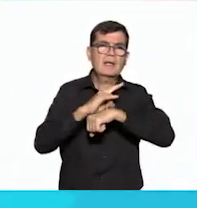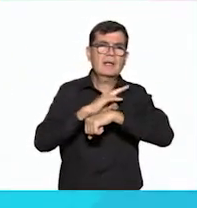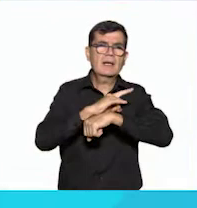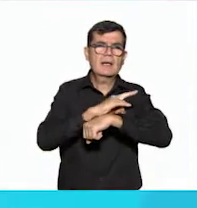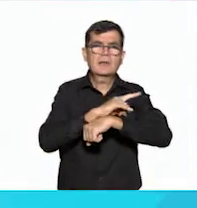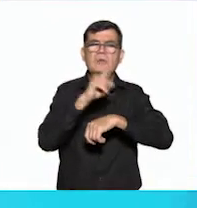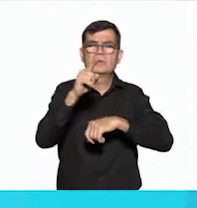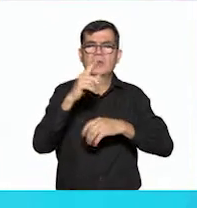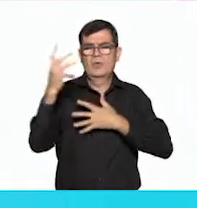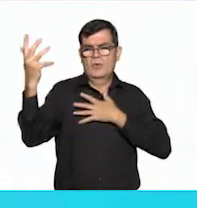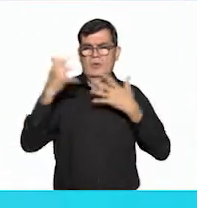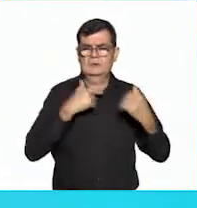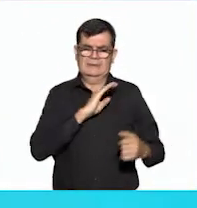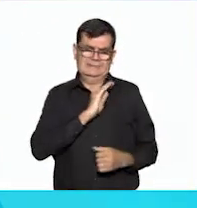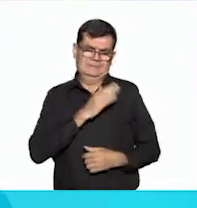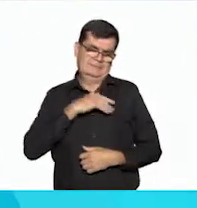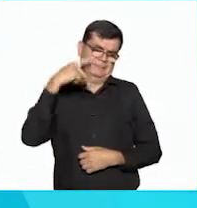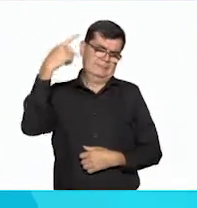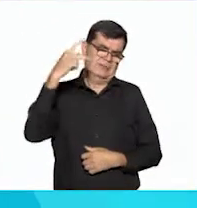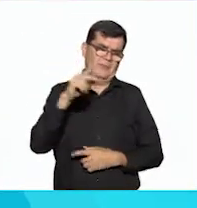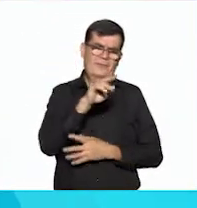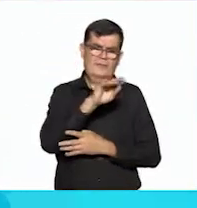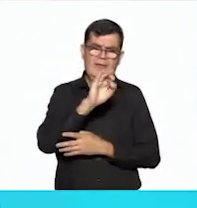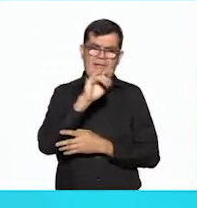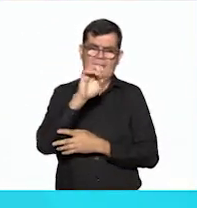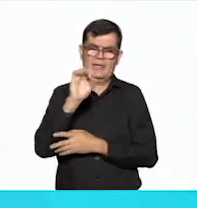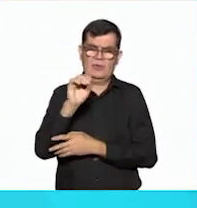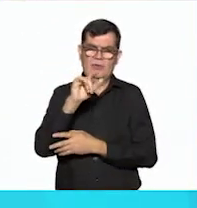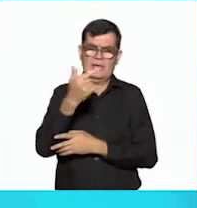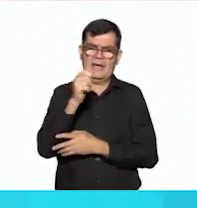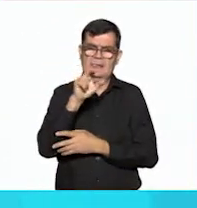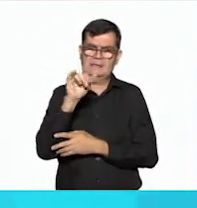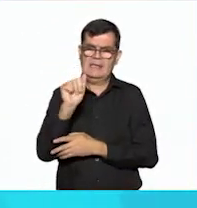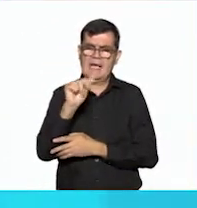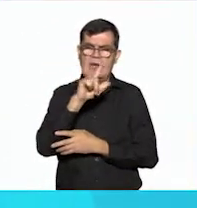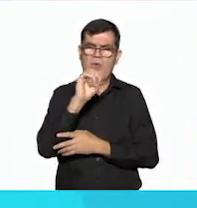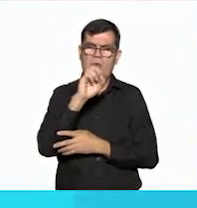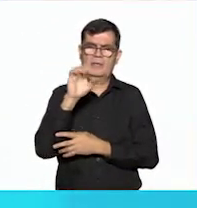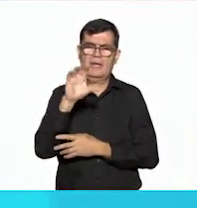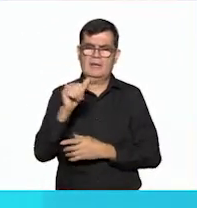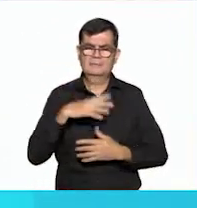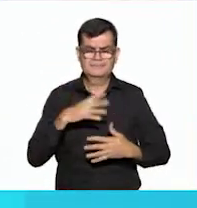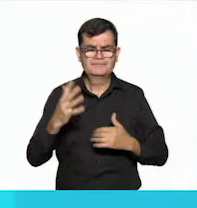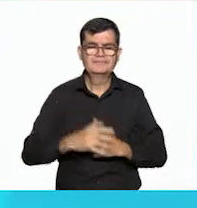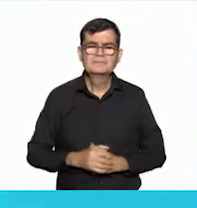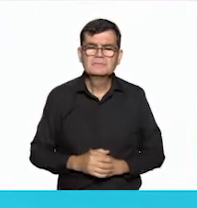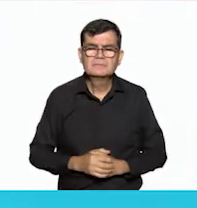del gran poeta español Federico García Lorca. Dice así.